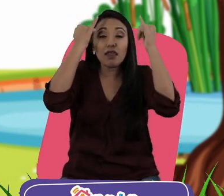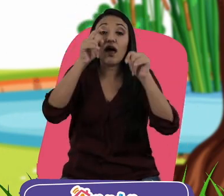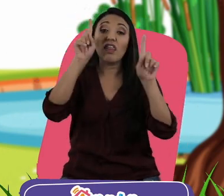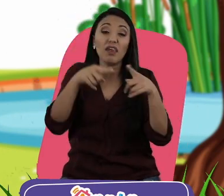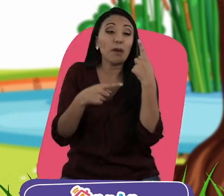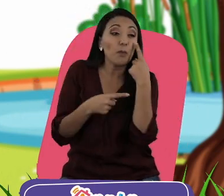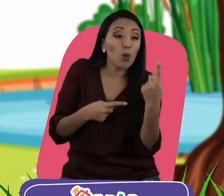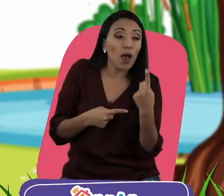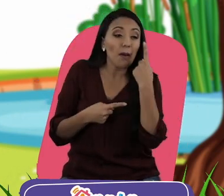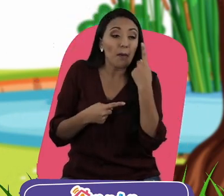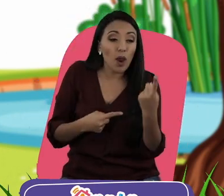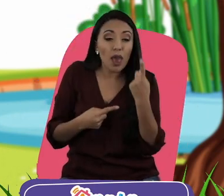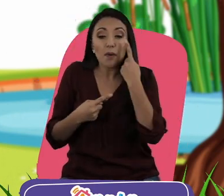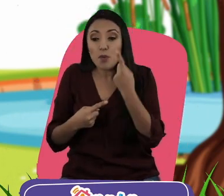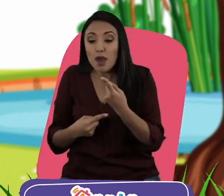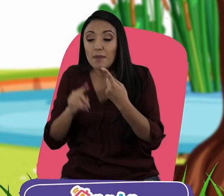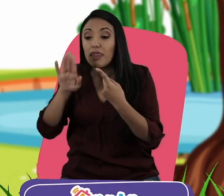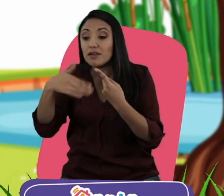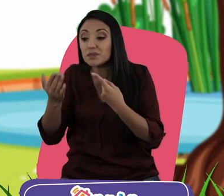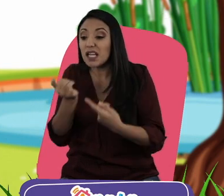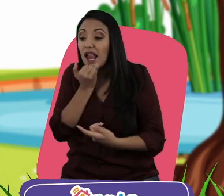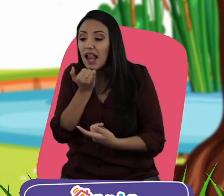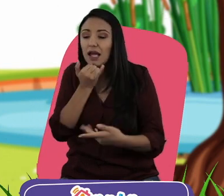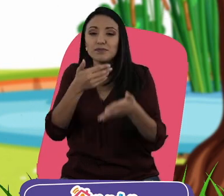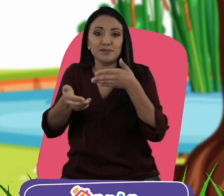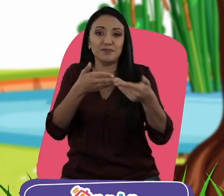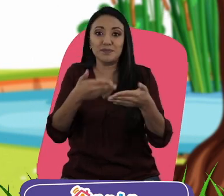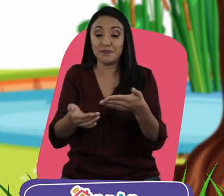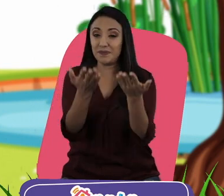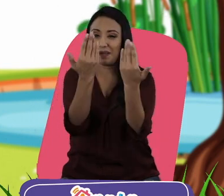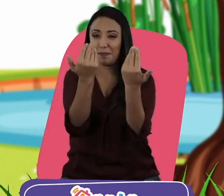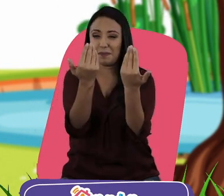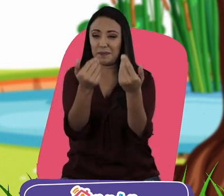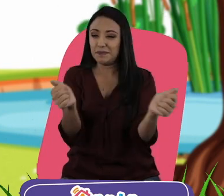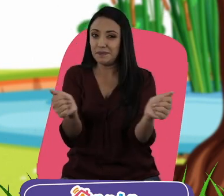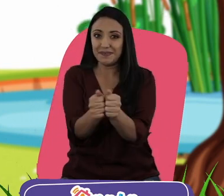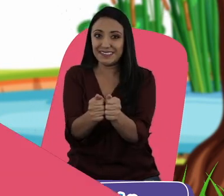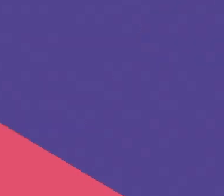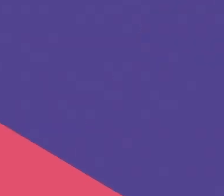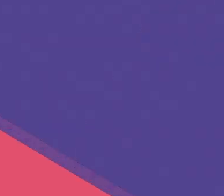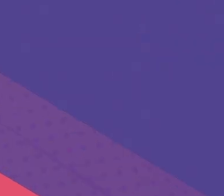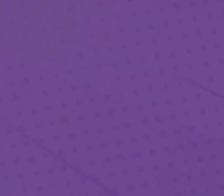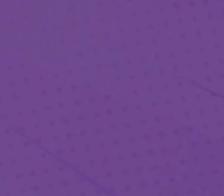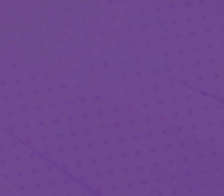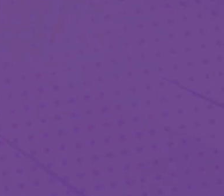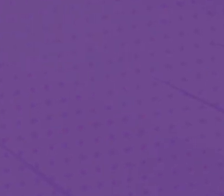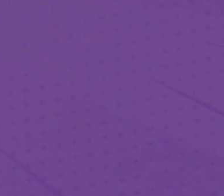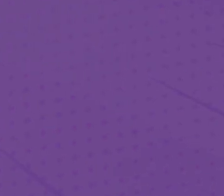error. Así que acompáñenme, chicos, que este momento va a estar bacán.